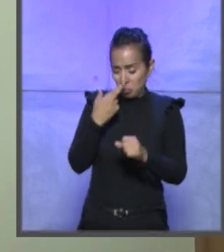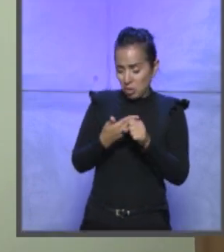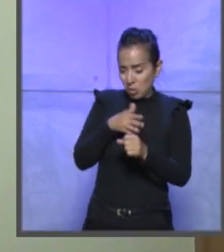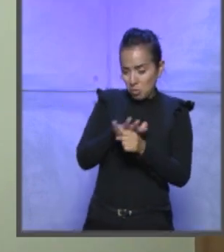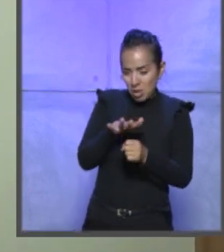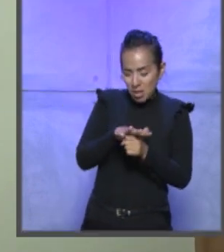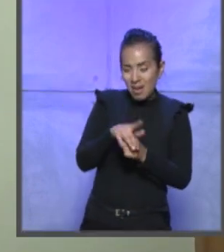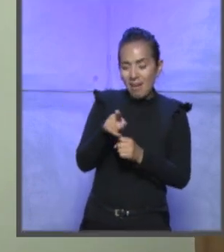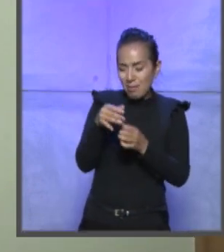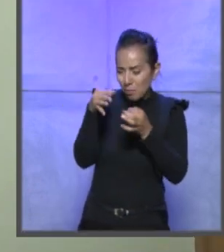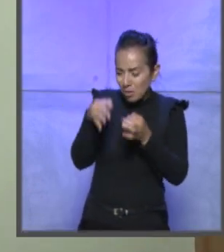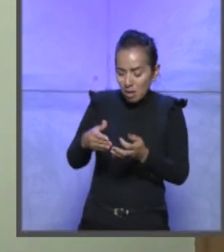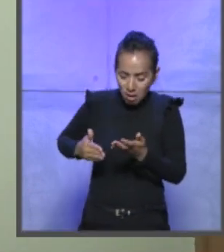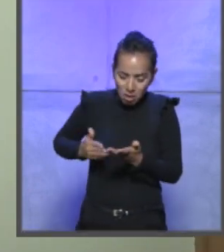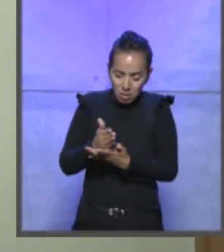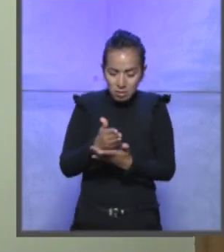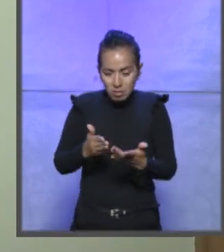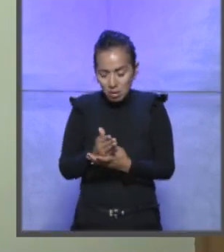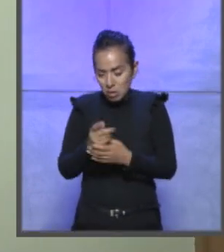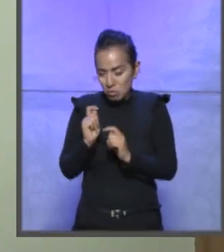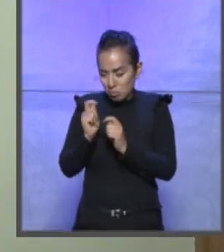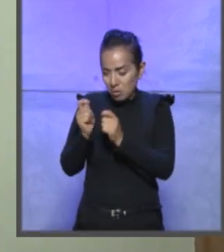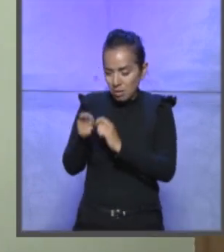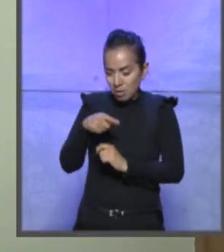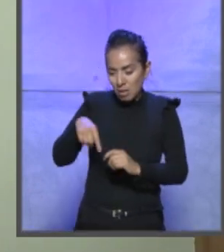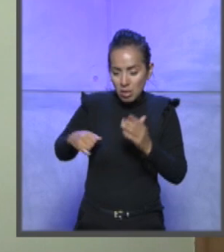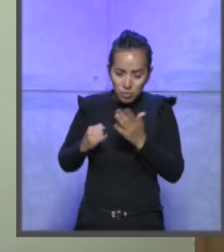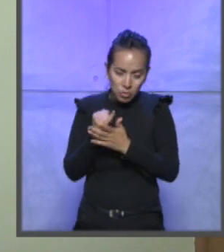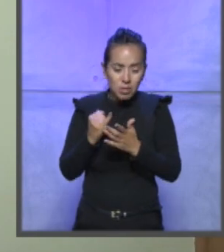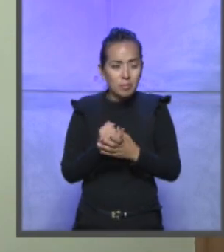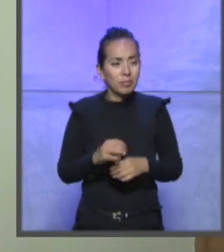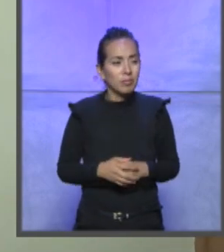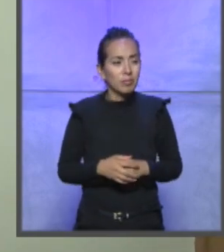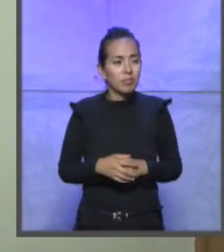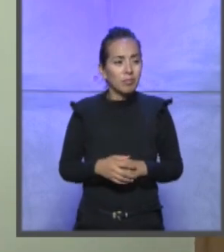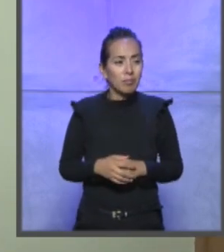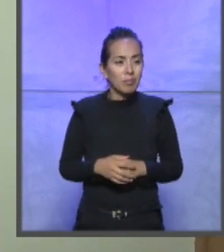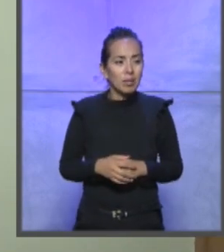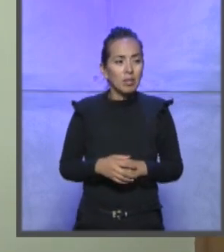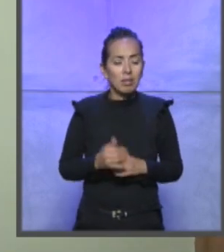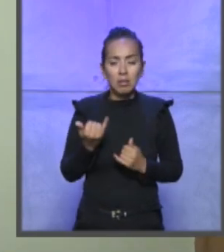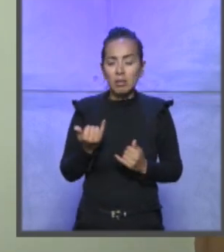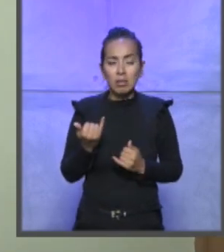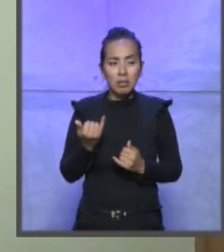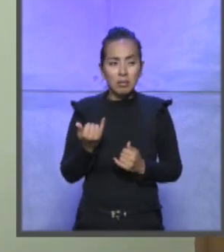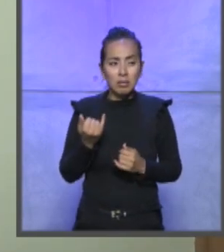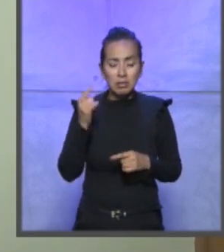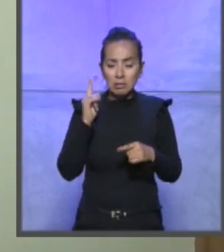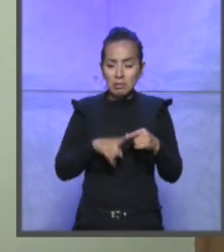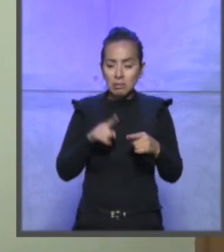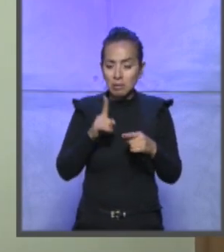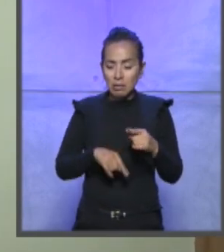tenemos que hacer es garantizar el acceso a los cargos de toma de decisiones y combatir algo que